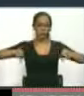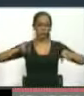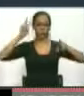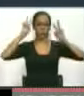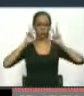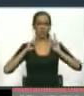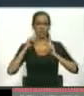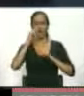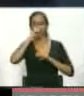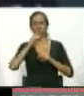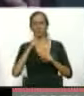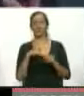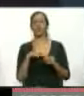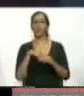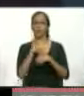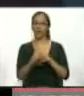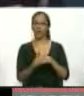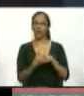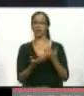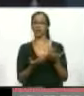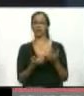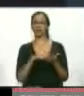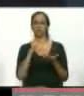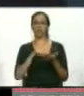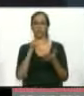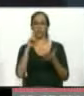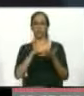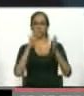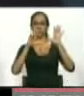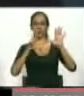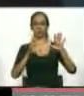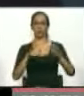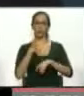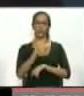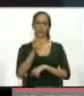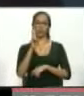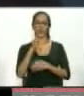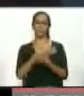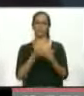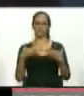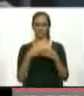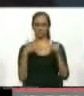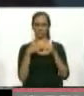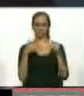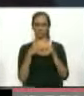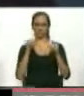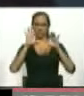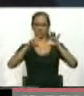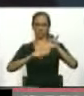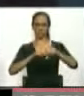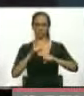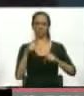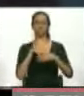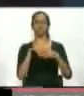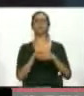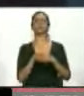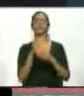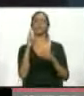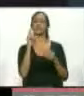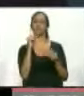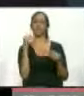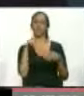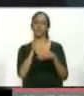en 2018 cuando invirtieron al menos dos millones de dólares en la compra de votos para la segunda vuelta electoral